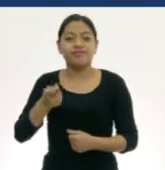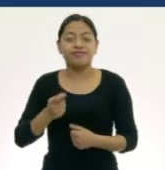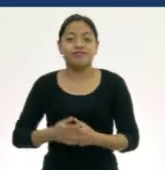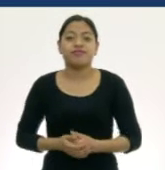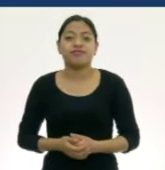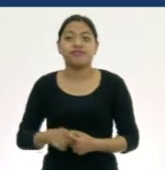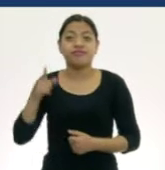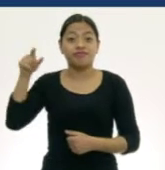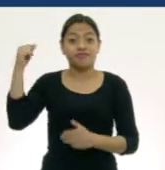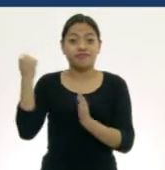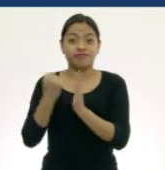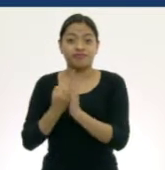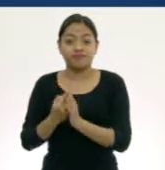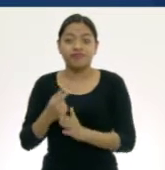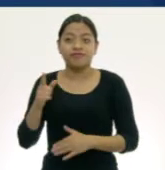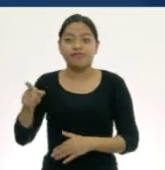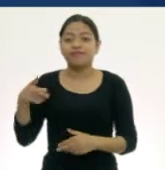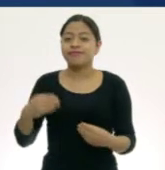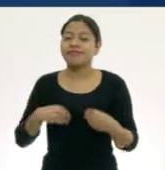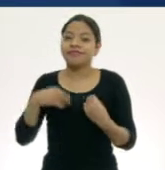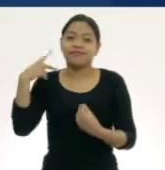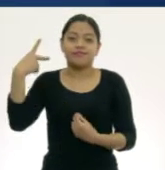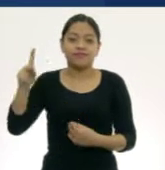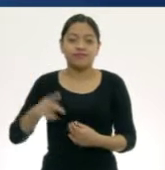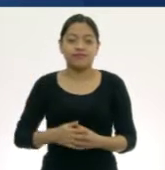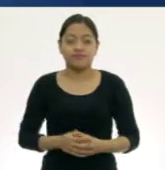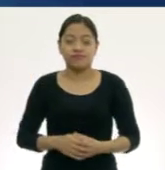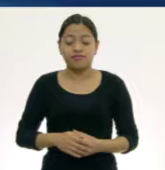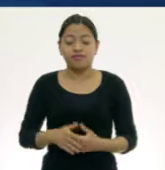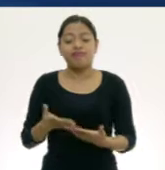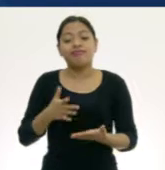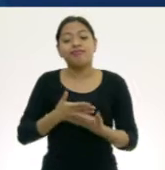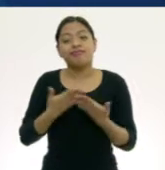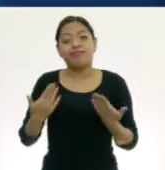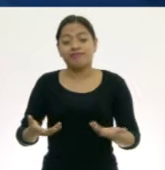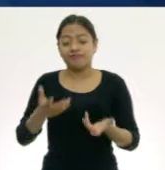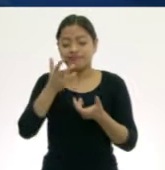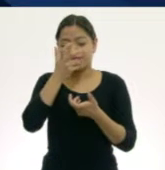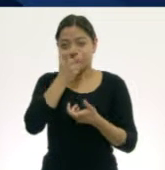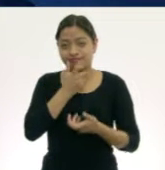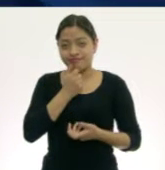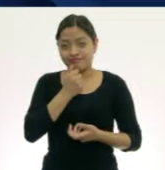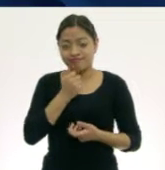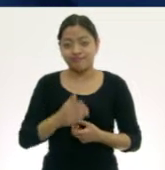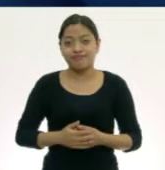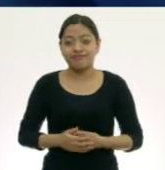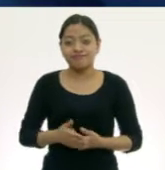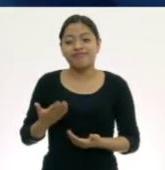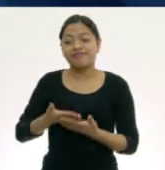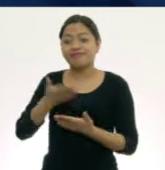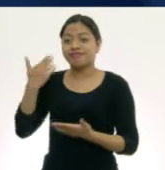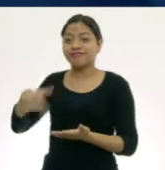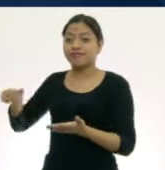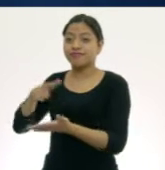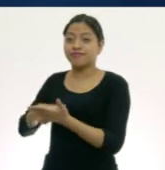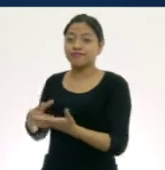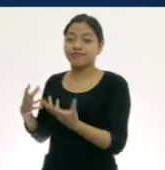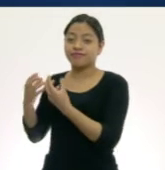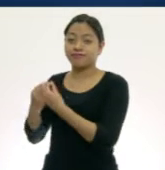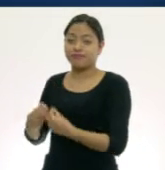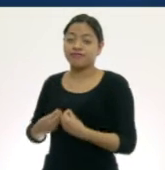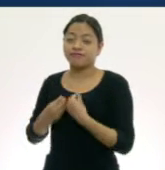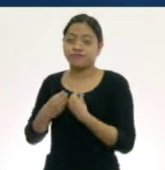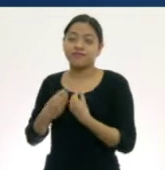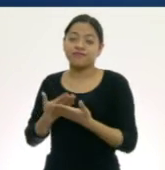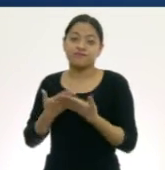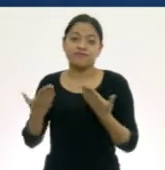un signo de lo que es personal en el Cid, algo nostálgico, desgarrado, pegado a la tierra, a su tierra, algo